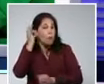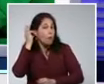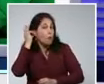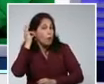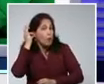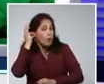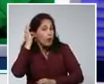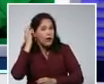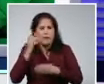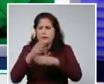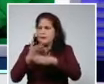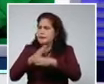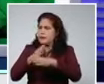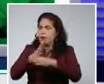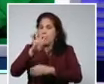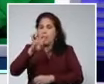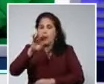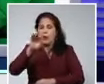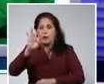representa el